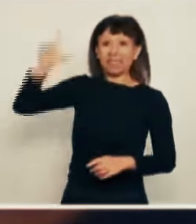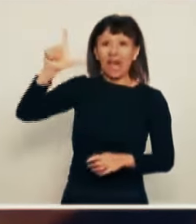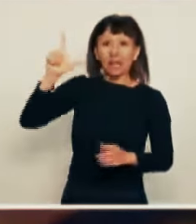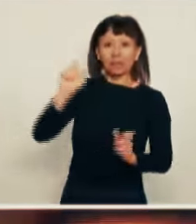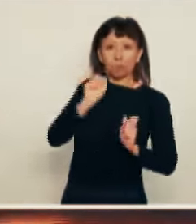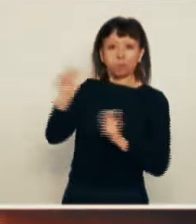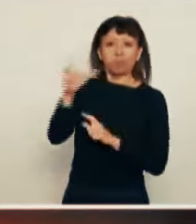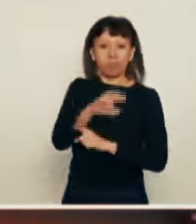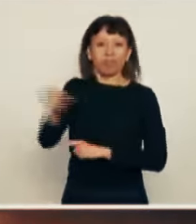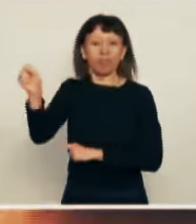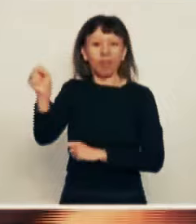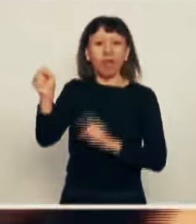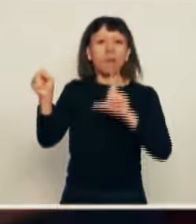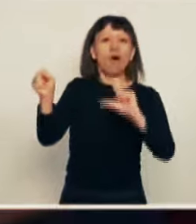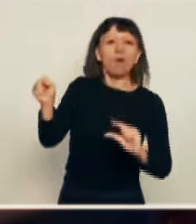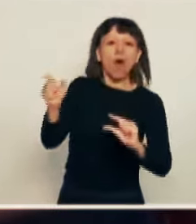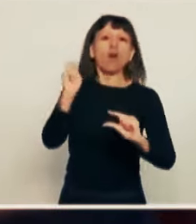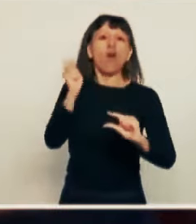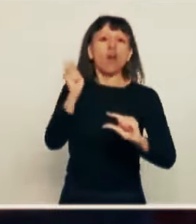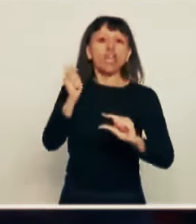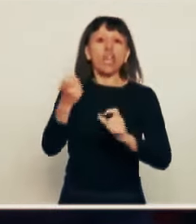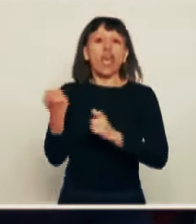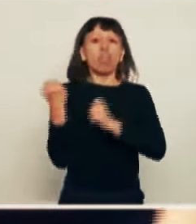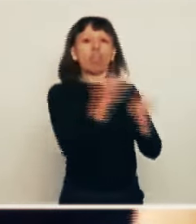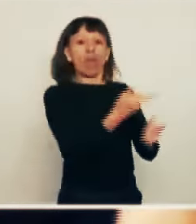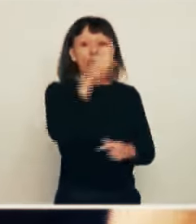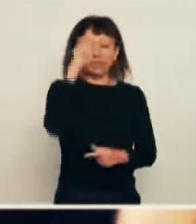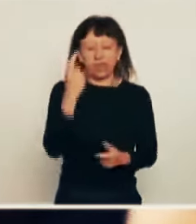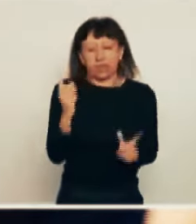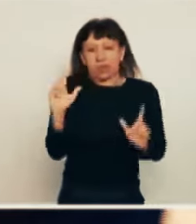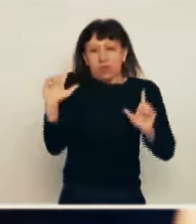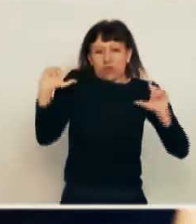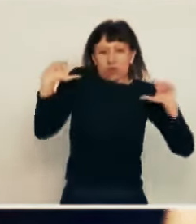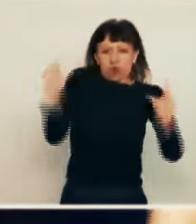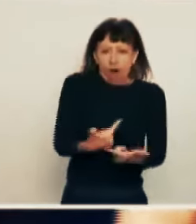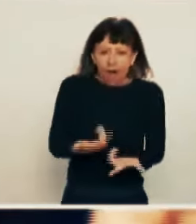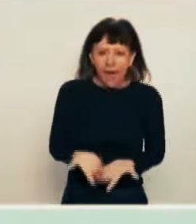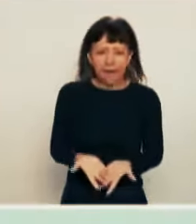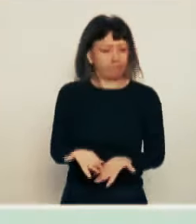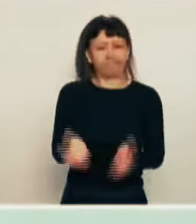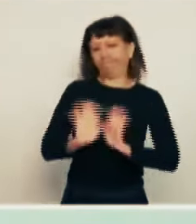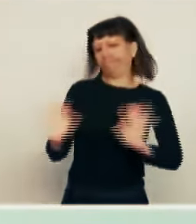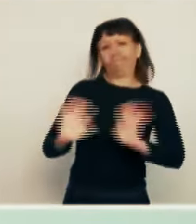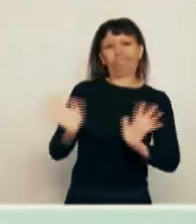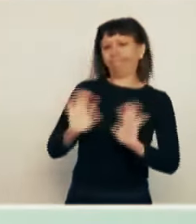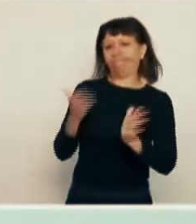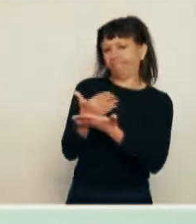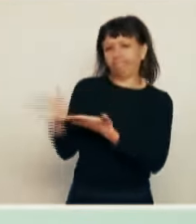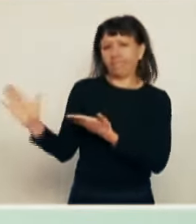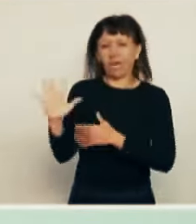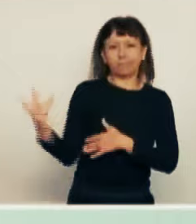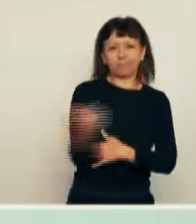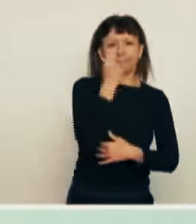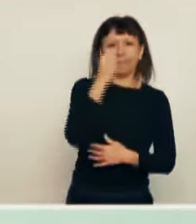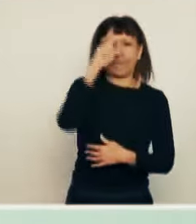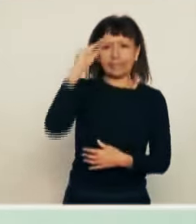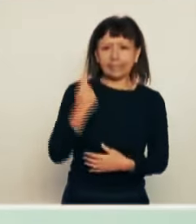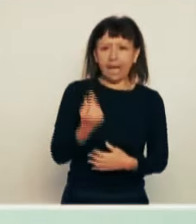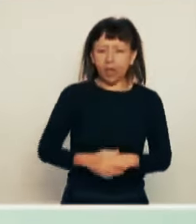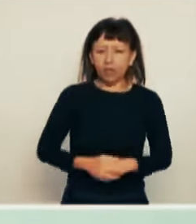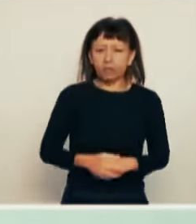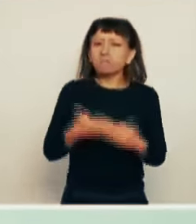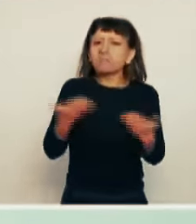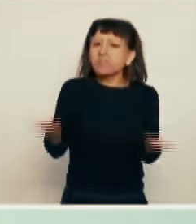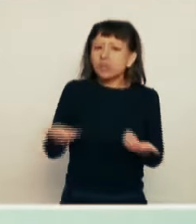bajos los pagaba el Estado. Absurdo. Y se recuperó. Pero entonces, si todo aquello